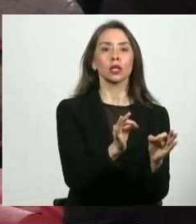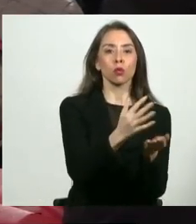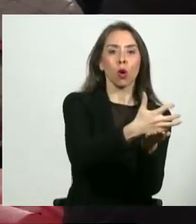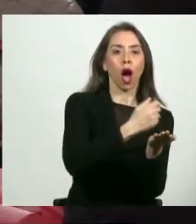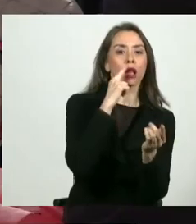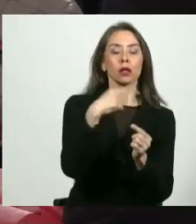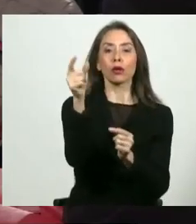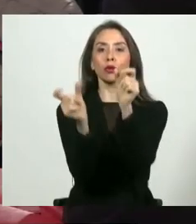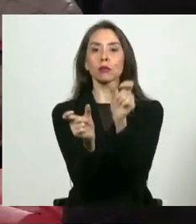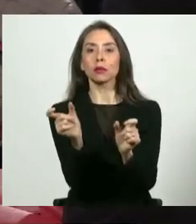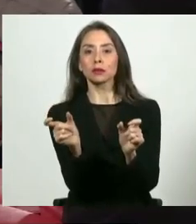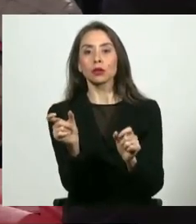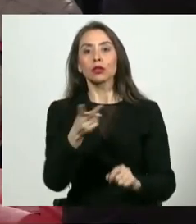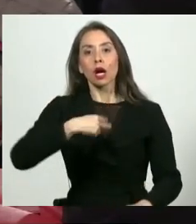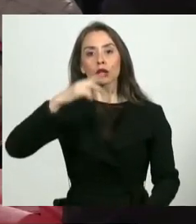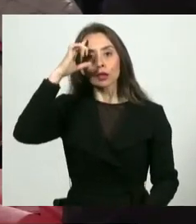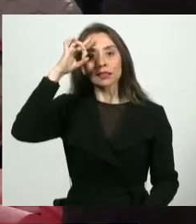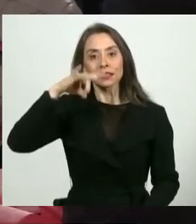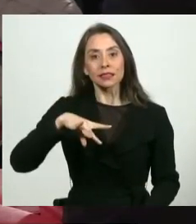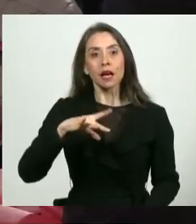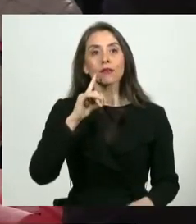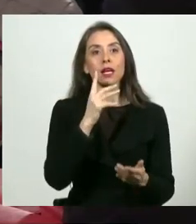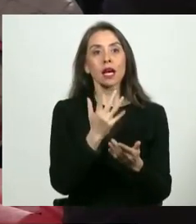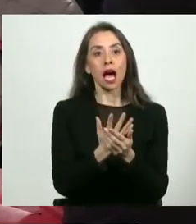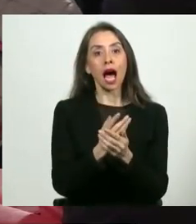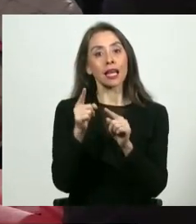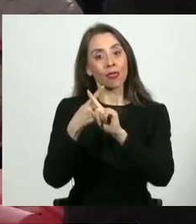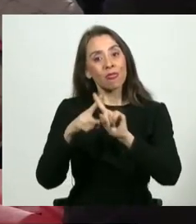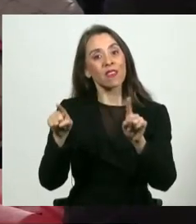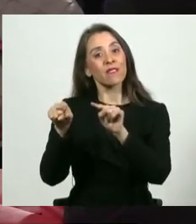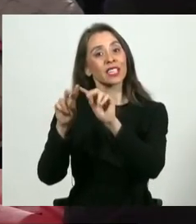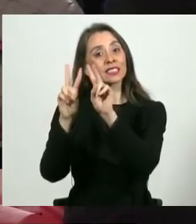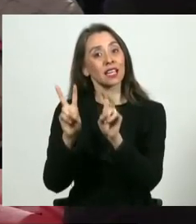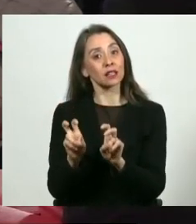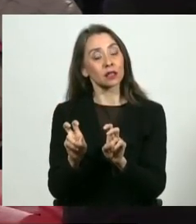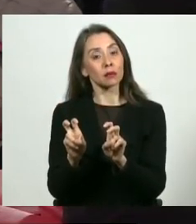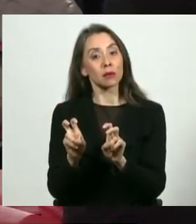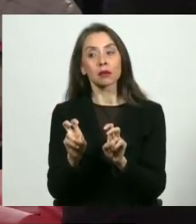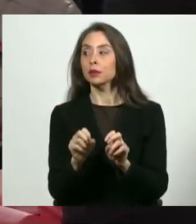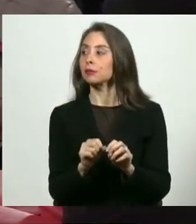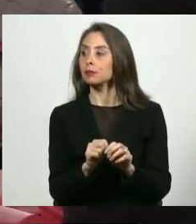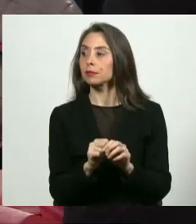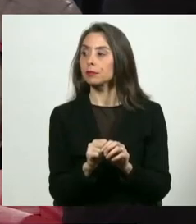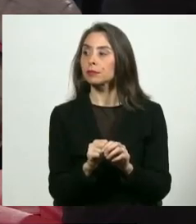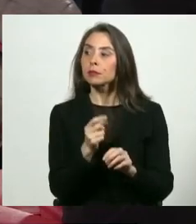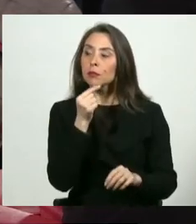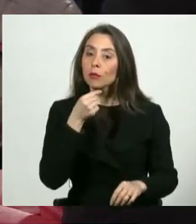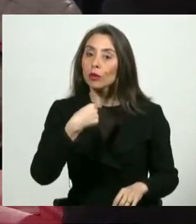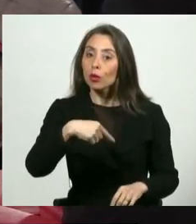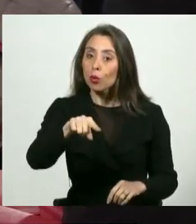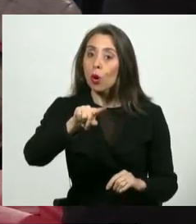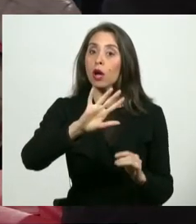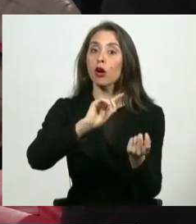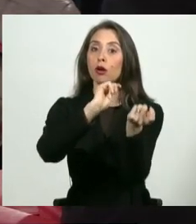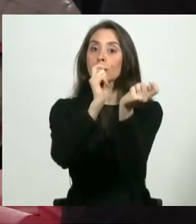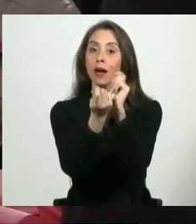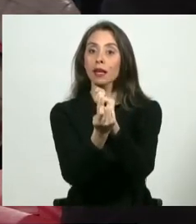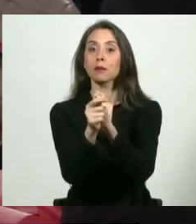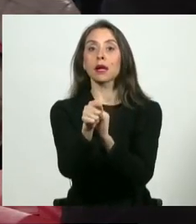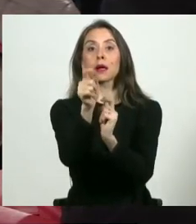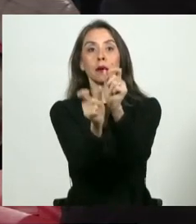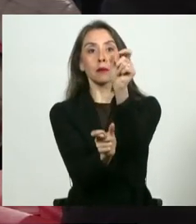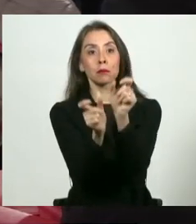persona, ¿verdad? Porque sabemos que también hay diferencias en ese aspecto, que se supone que prontamente van a cambiar y que muchas